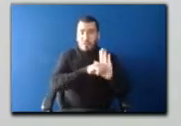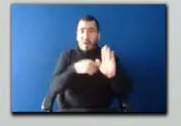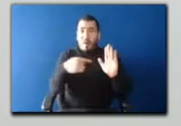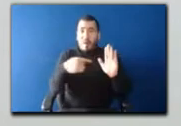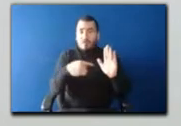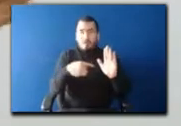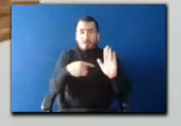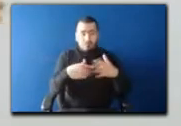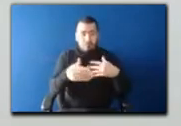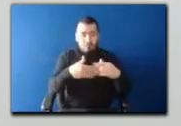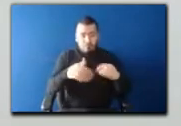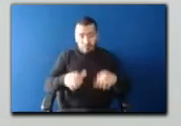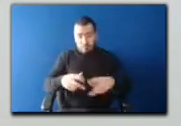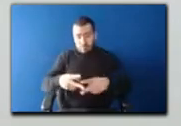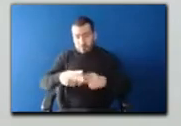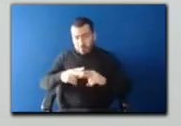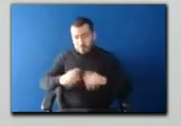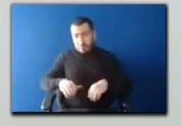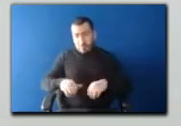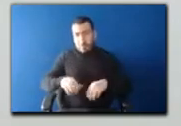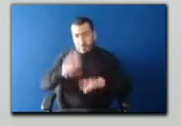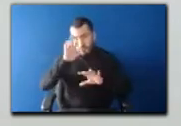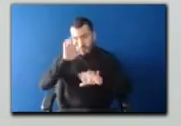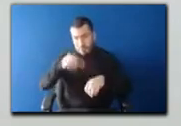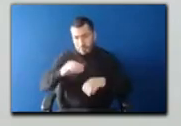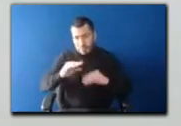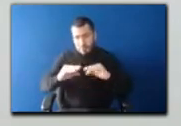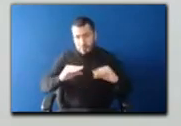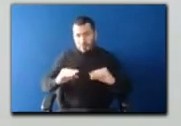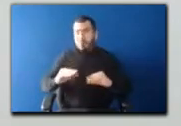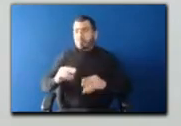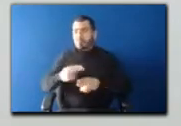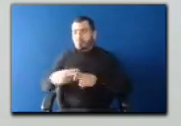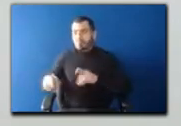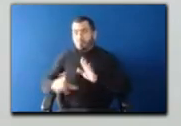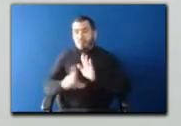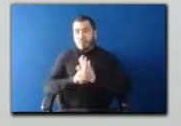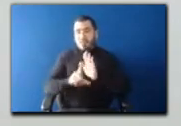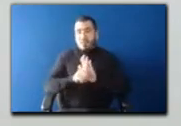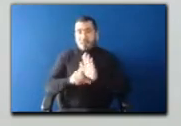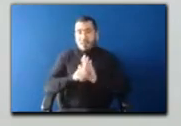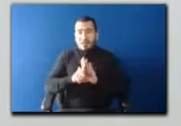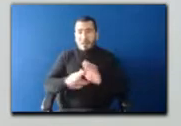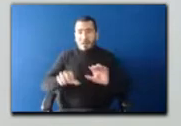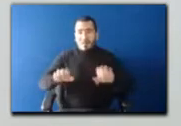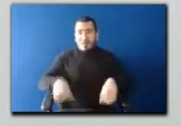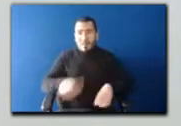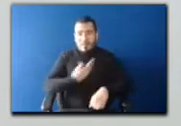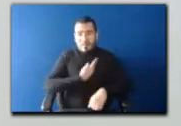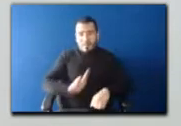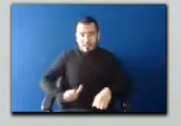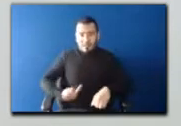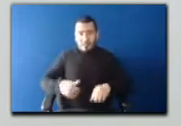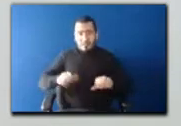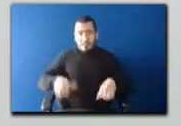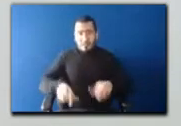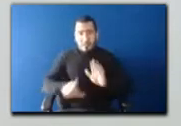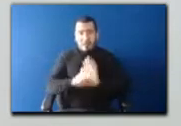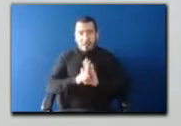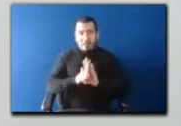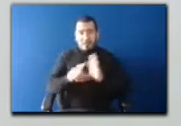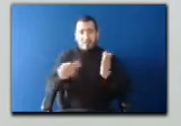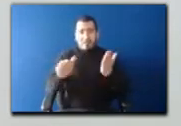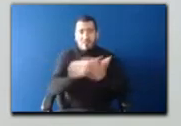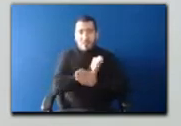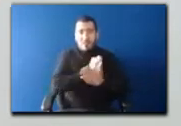de riesgo. Segundo, viene una ley de borrón y cuenta nueva que está próxima a ser sancionada por el presidente, que ayudará a permitir a las